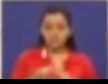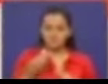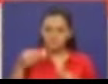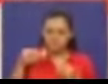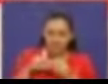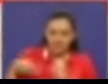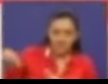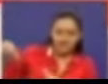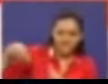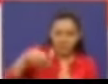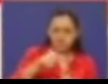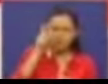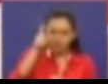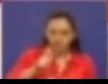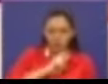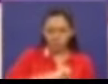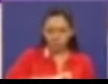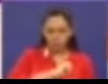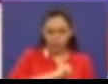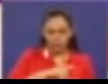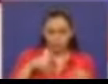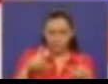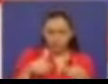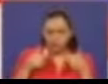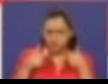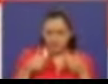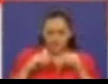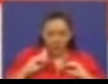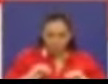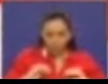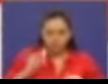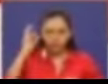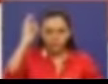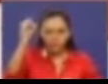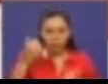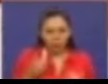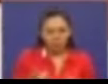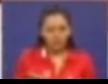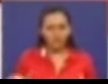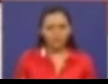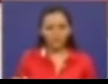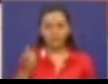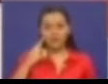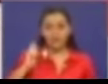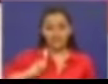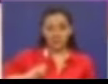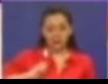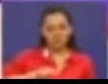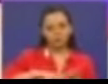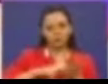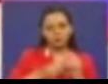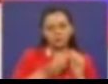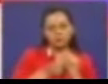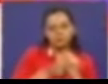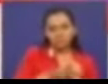es pagarle bien a los maestros. La mejor inversión es educación. Pero esos salarios son gasto corriente. Pero